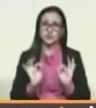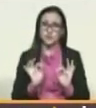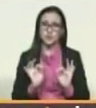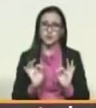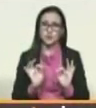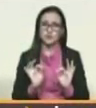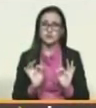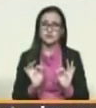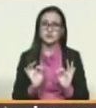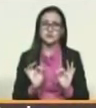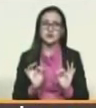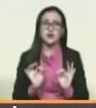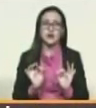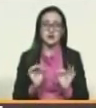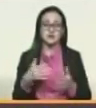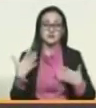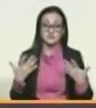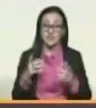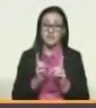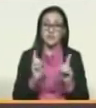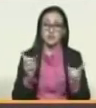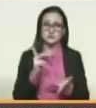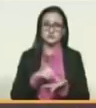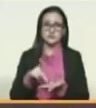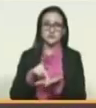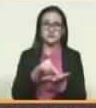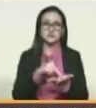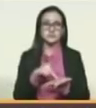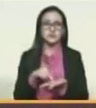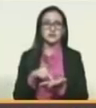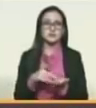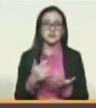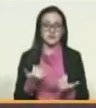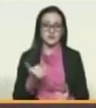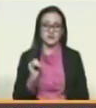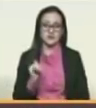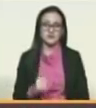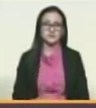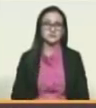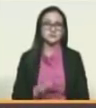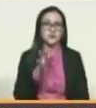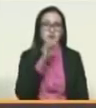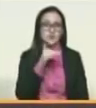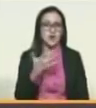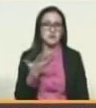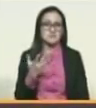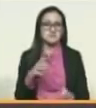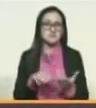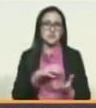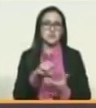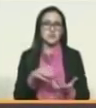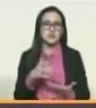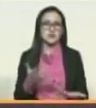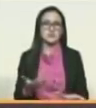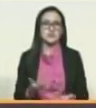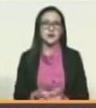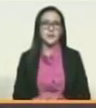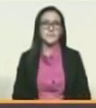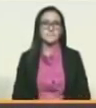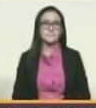Derecho y consolidemos también la vigorosa democracia participativa que exhibe Venezuela. Así que no hay ningún impedimento y razón por la cual ha